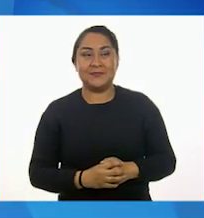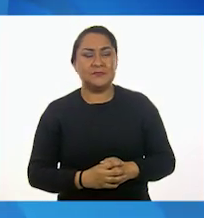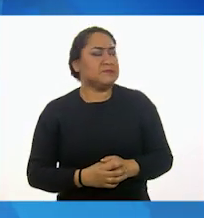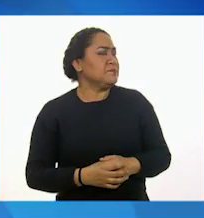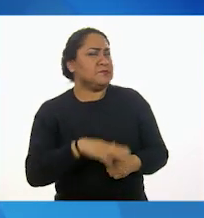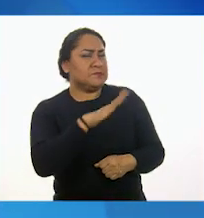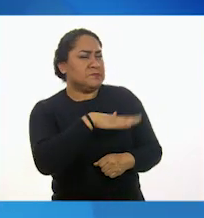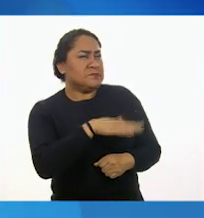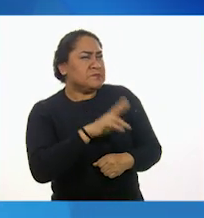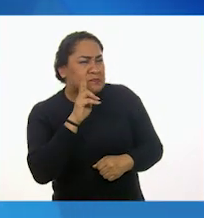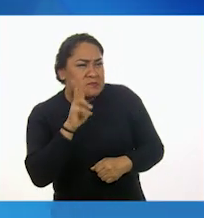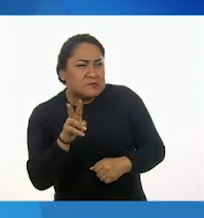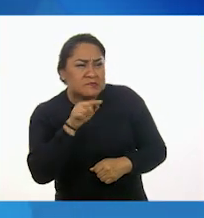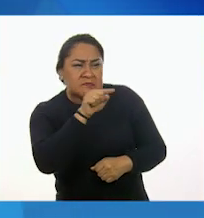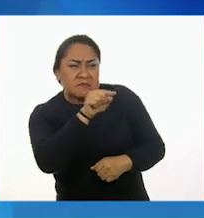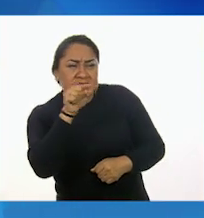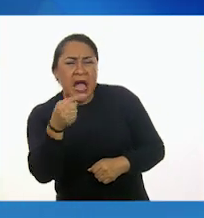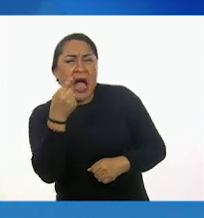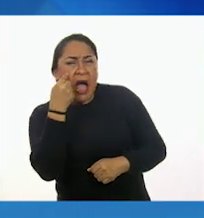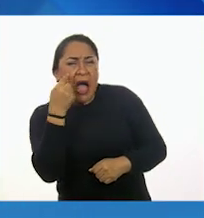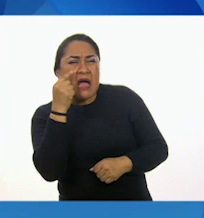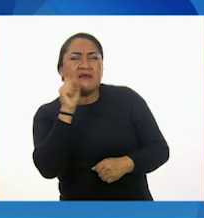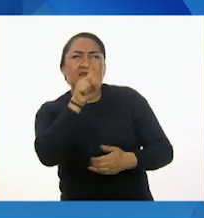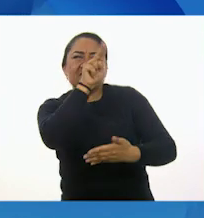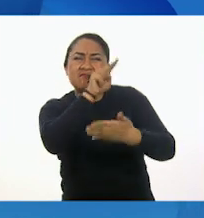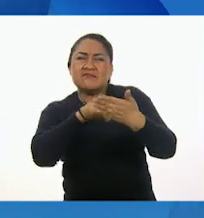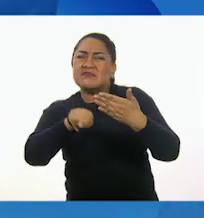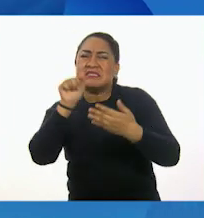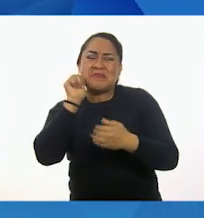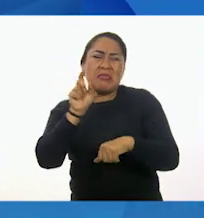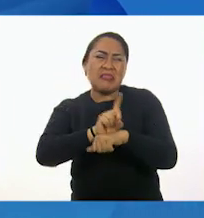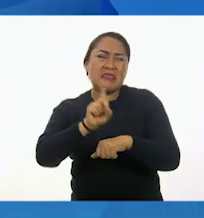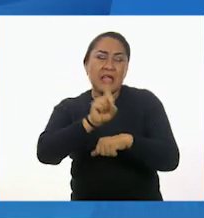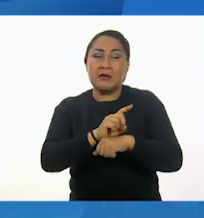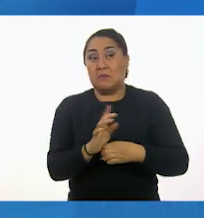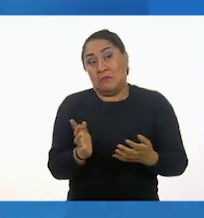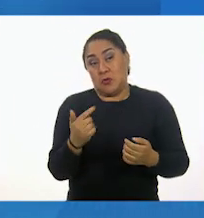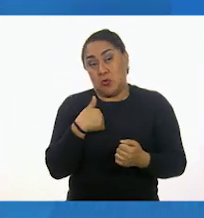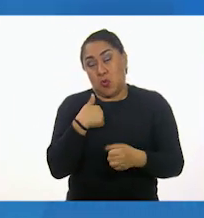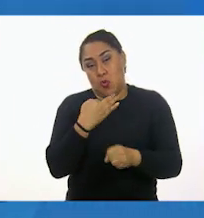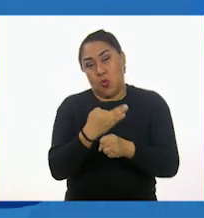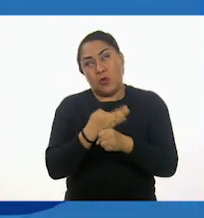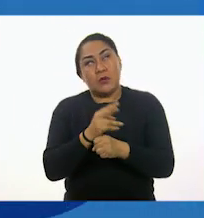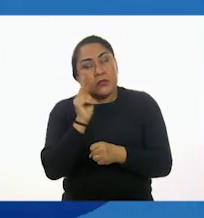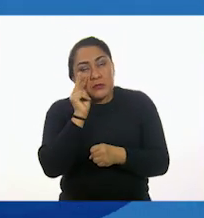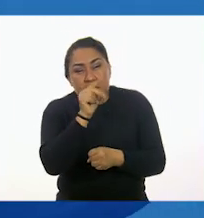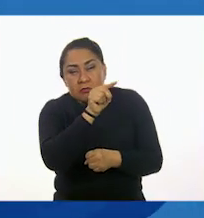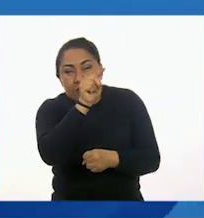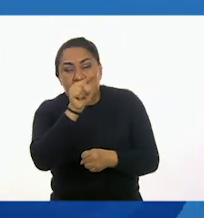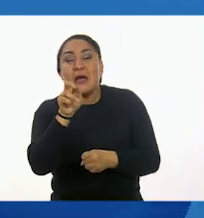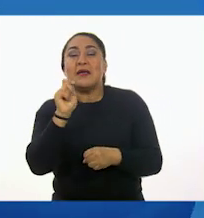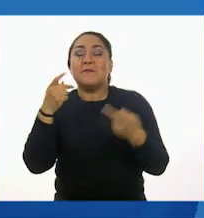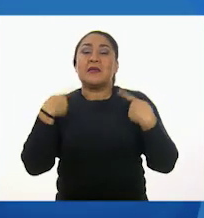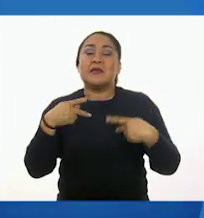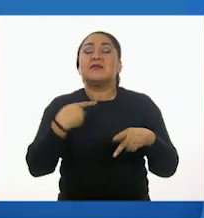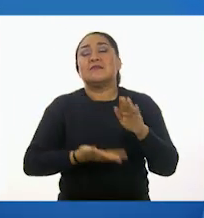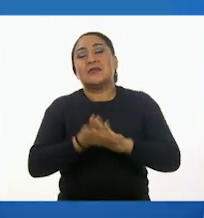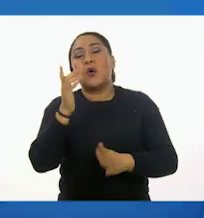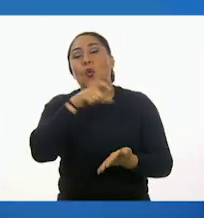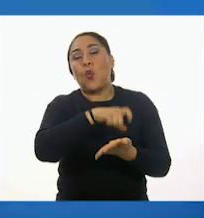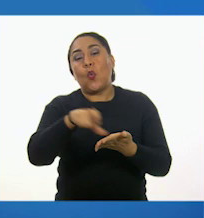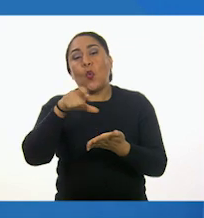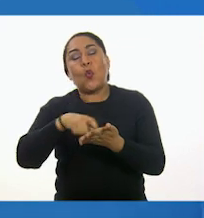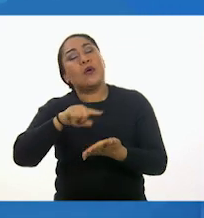Pilar, ¿qué hecho cotidiano aquí vemos en la pintura? Pues aquí yo puedo ver que la gente está haciendo compras en el mercado,